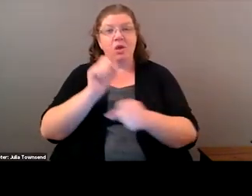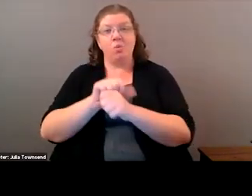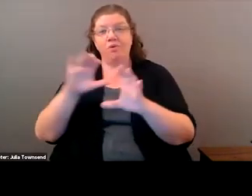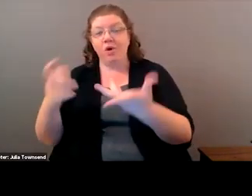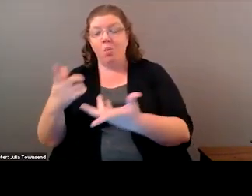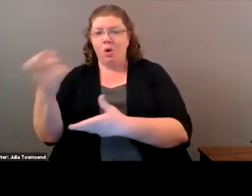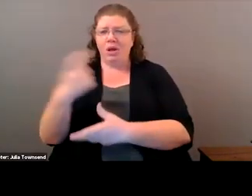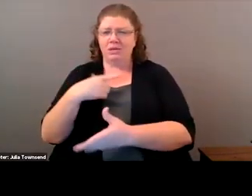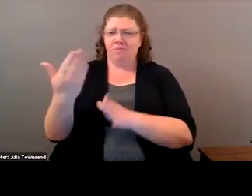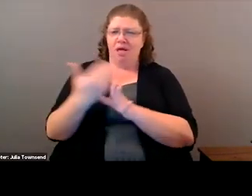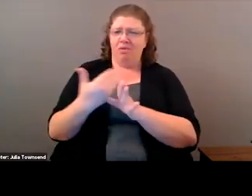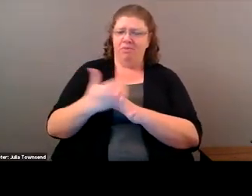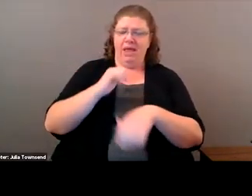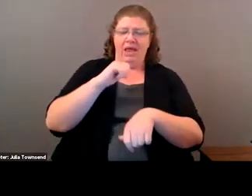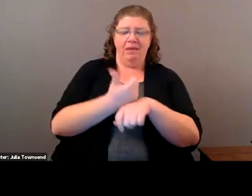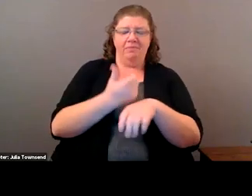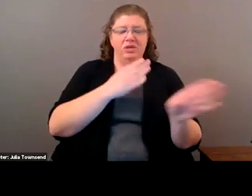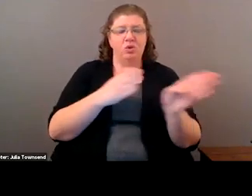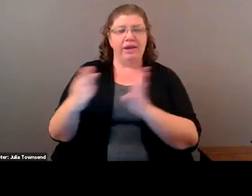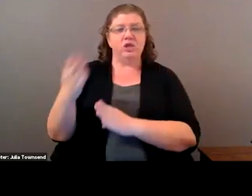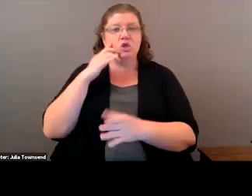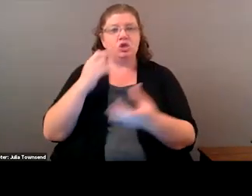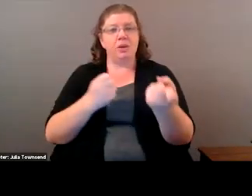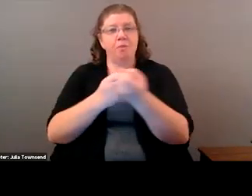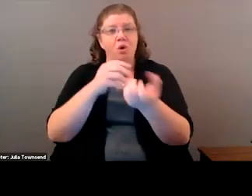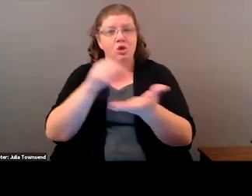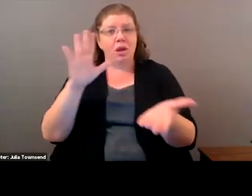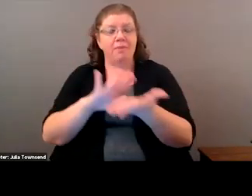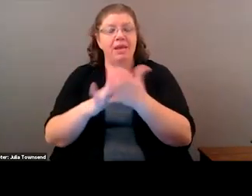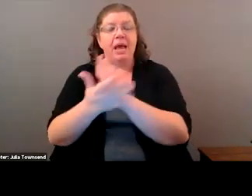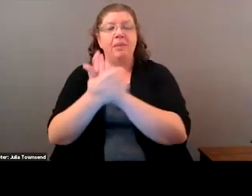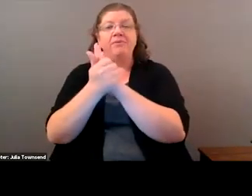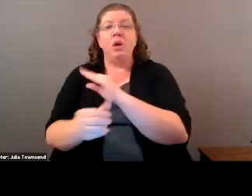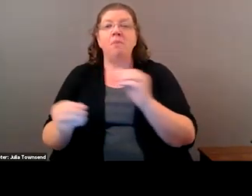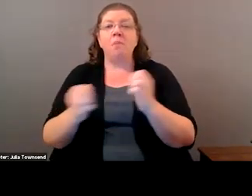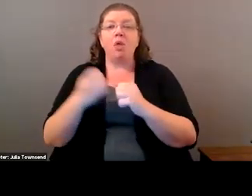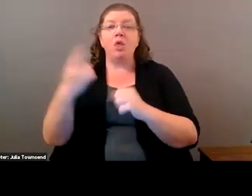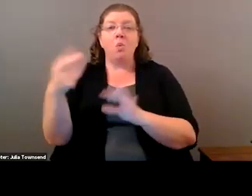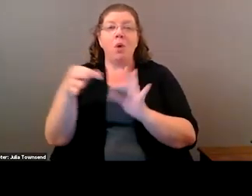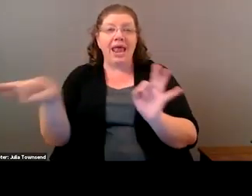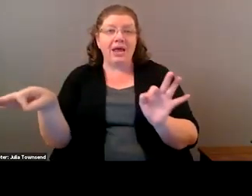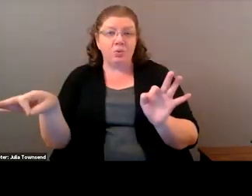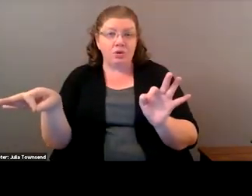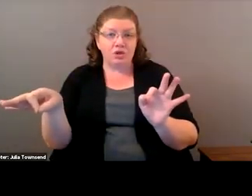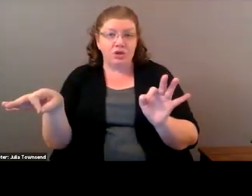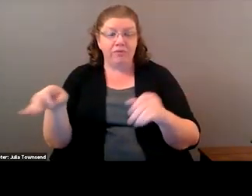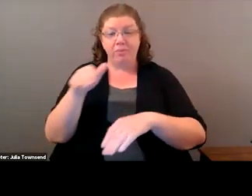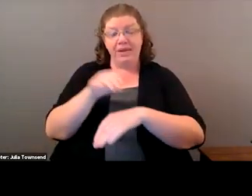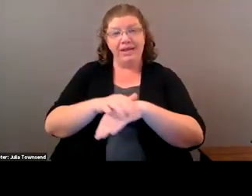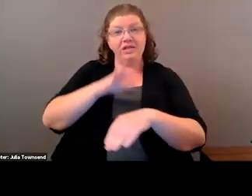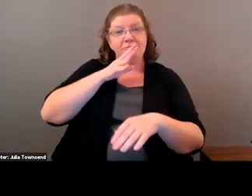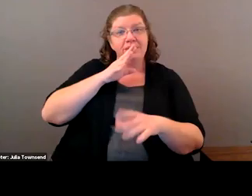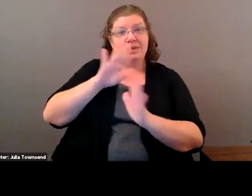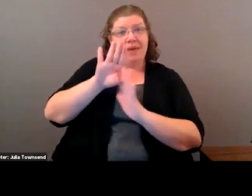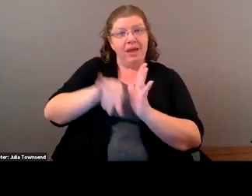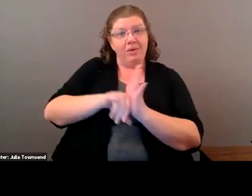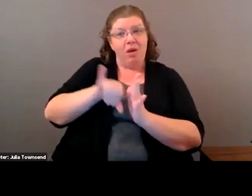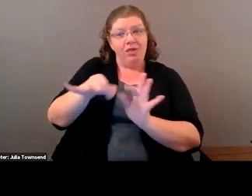pregunta no me gustó hablaba de estrategias para apoyar a estudiantes para que fueran competentes en más de un idioma